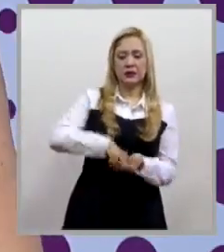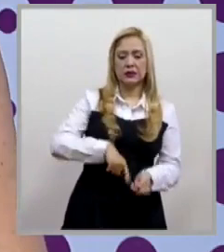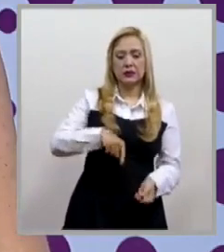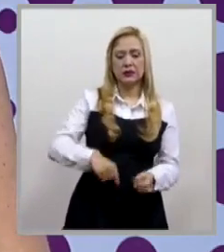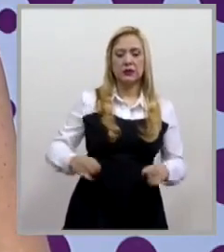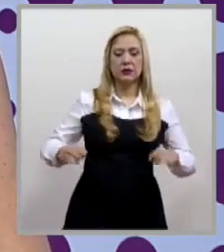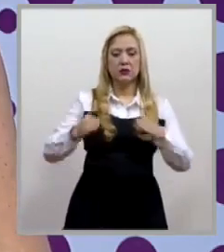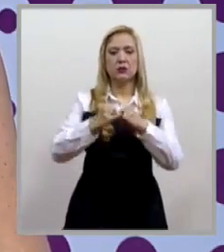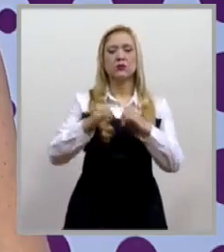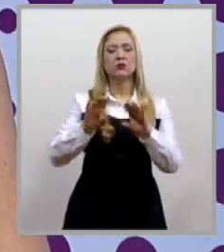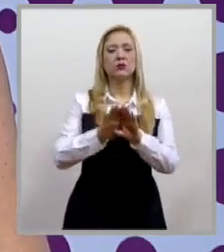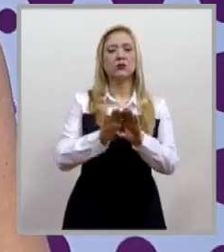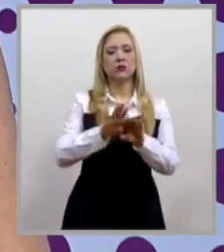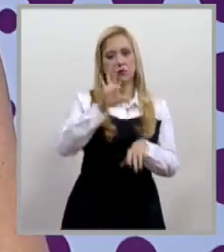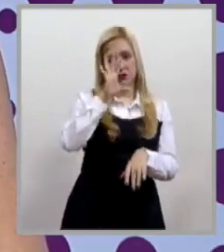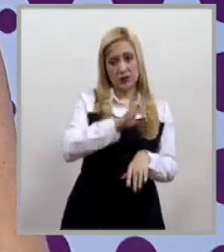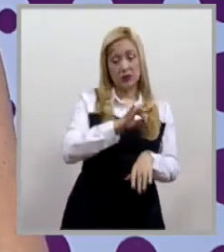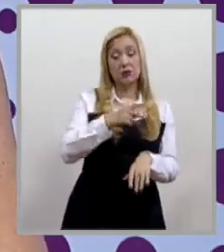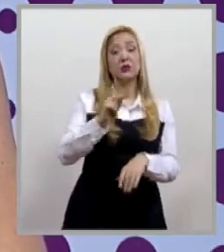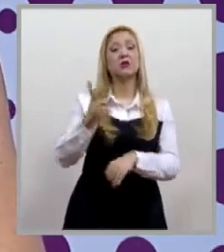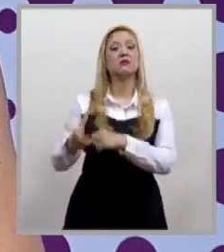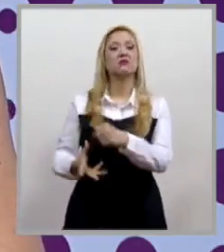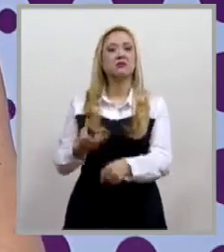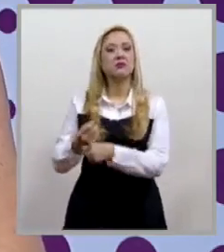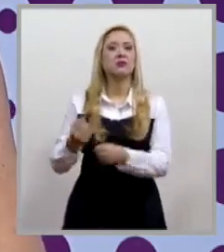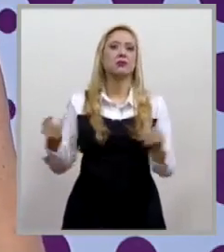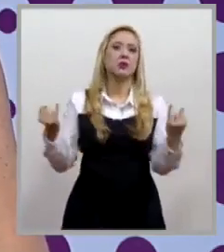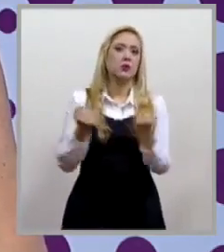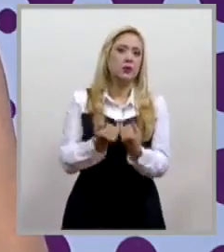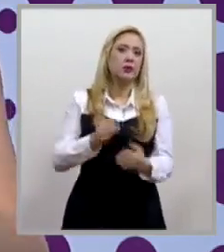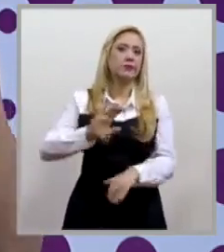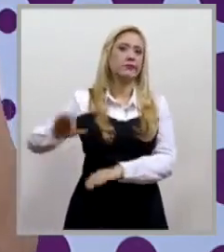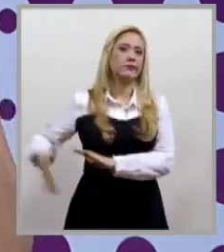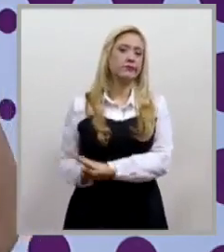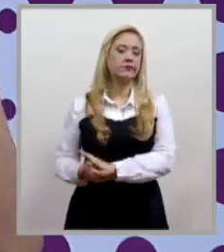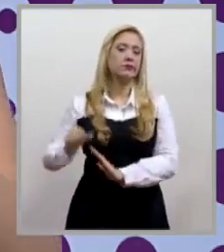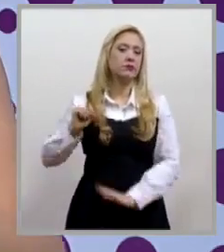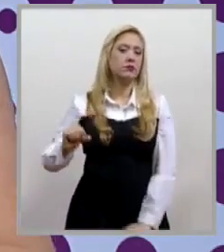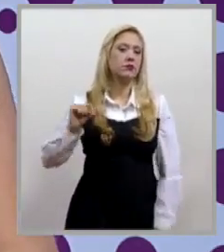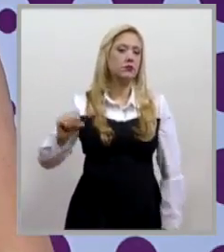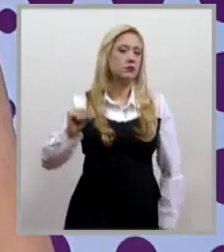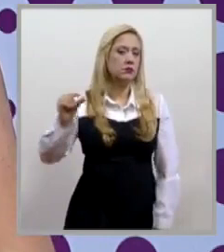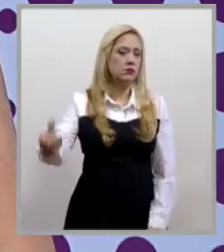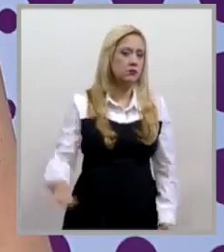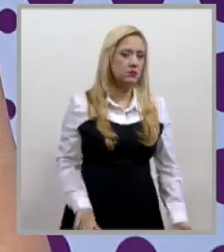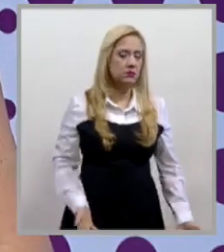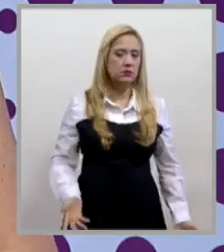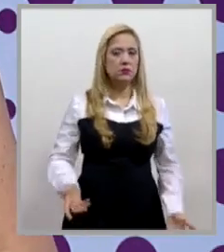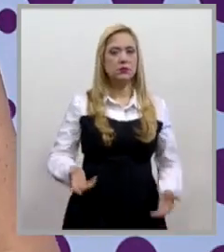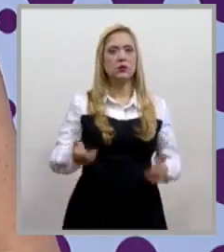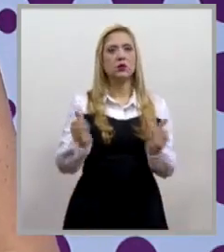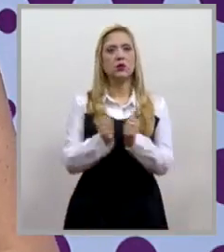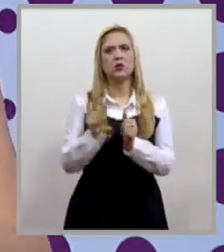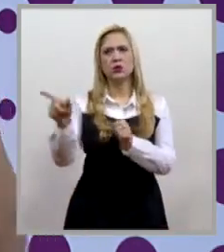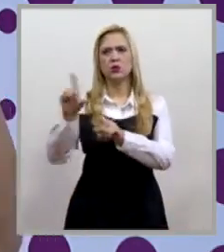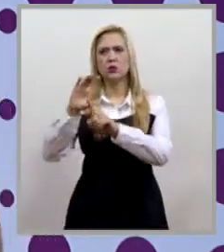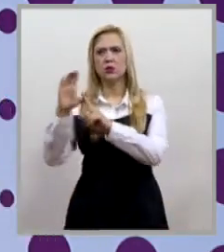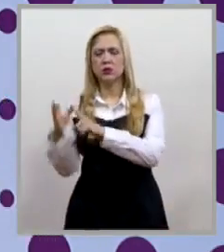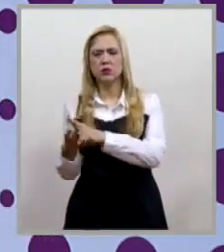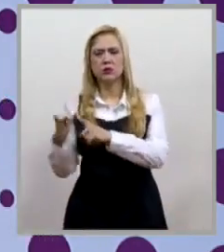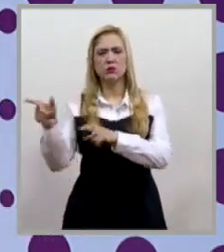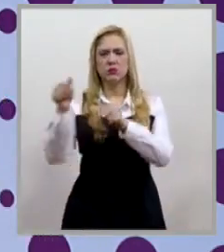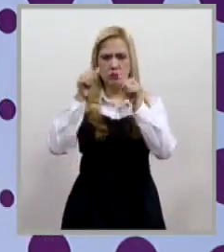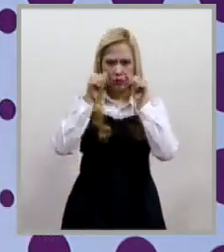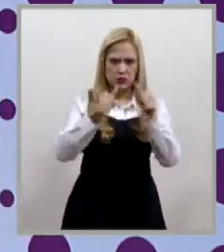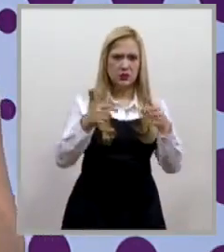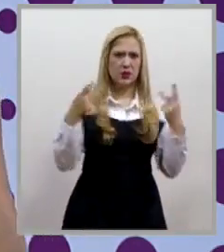reparación integral es un tema aún pendiente, un tema que si bien se ha querido dar respuesta a través de las comisiones ejecutivas de